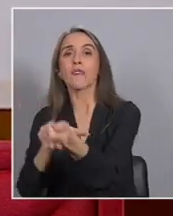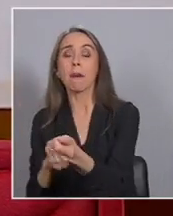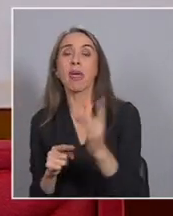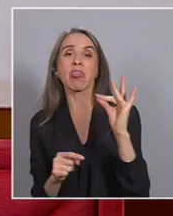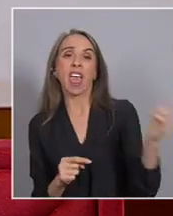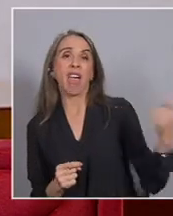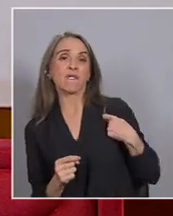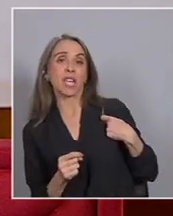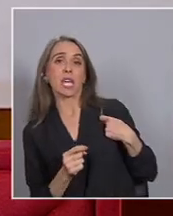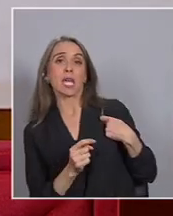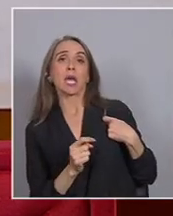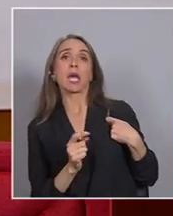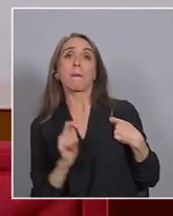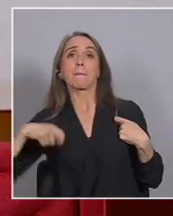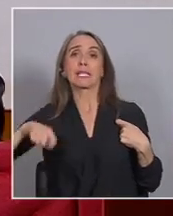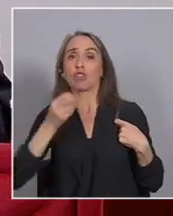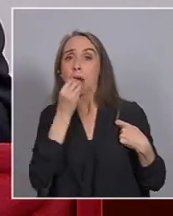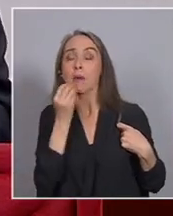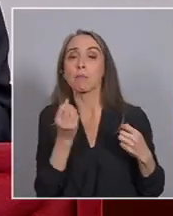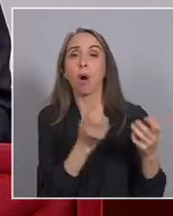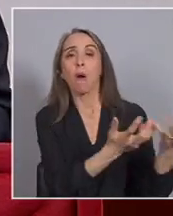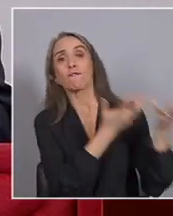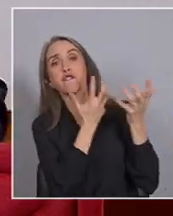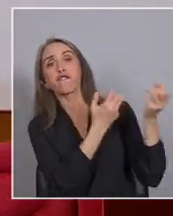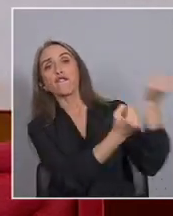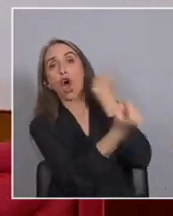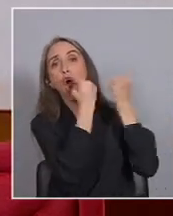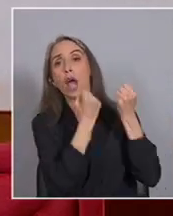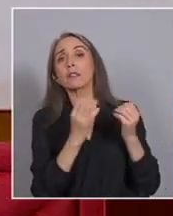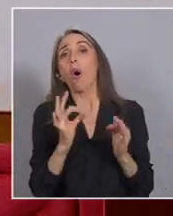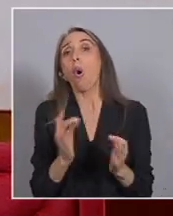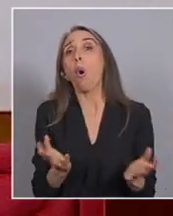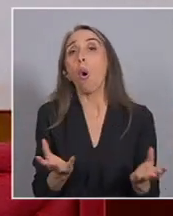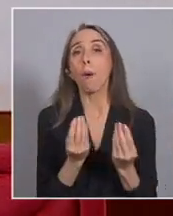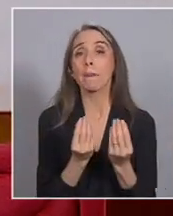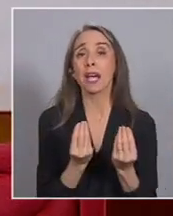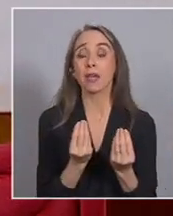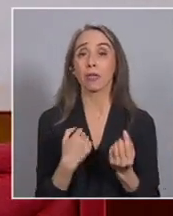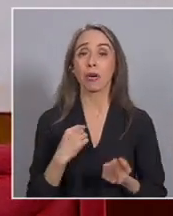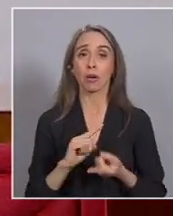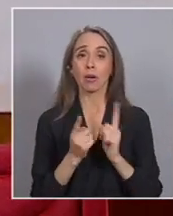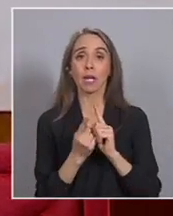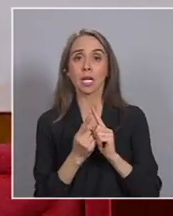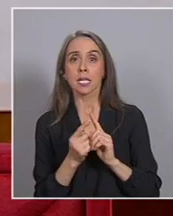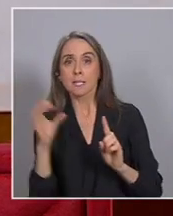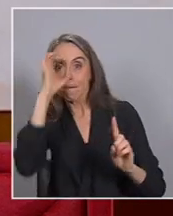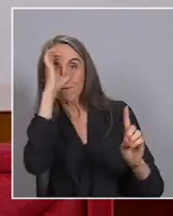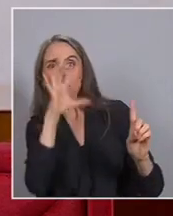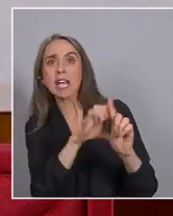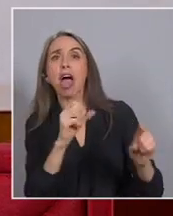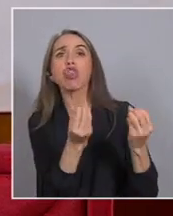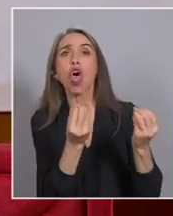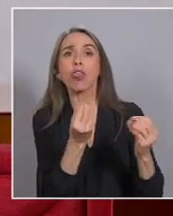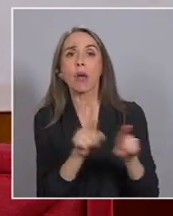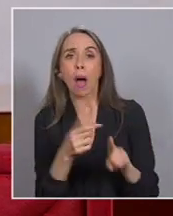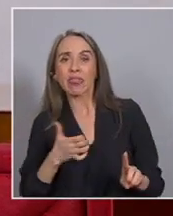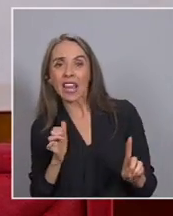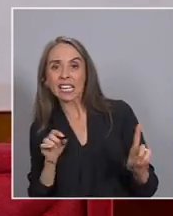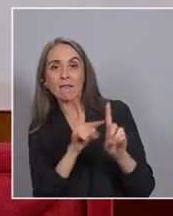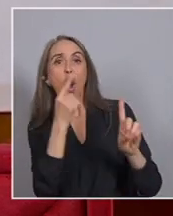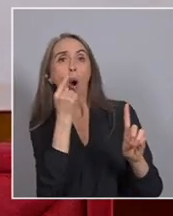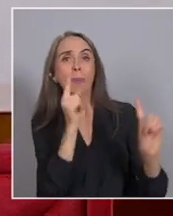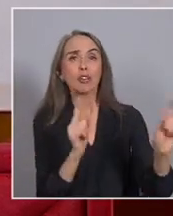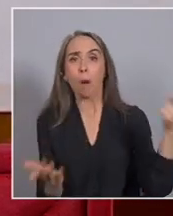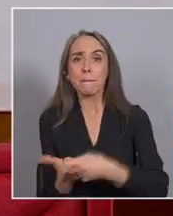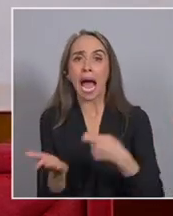por miedo a la violencia o por miedo a tener que transformarse en detectives. Eso es lo que cambia